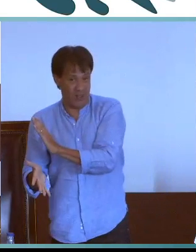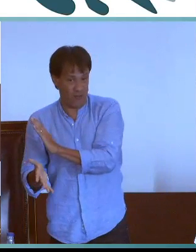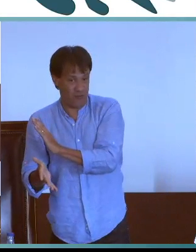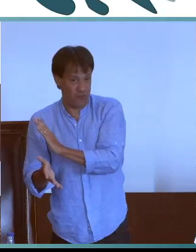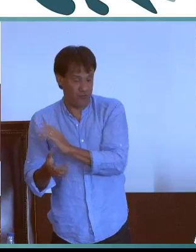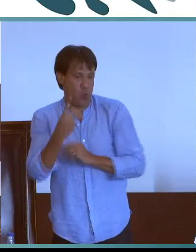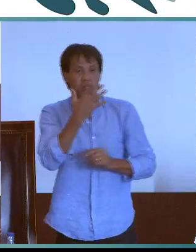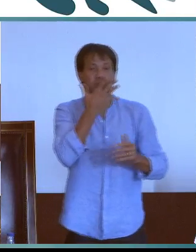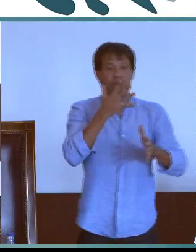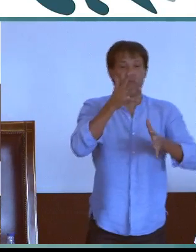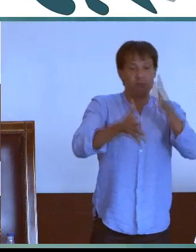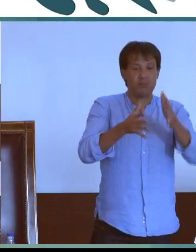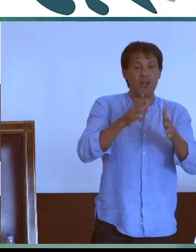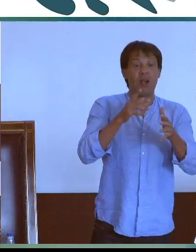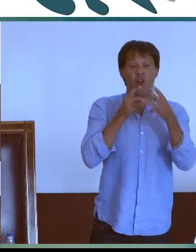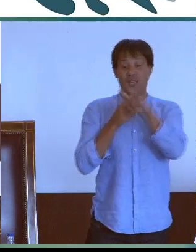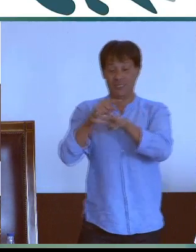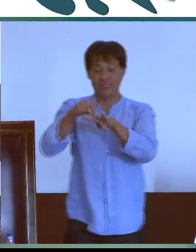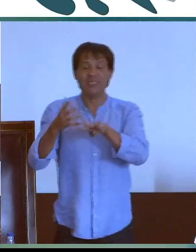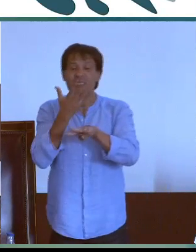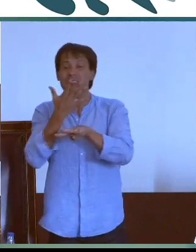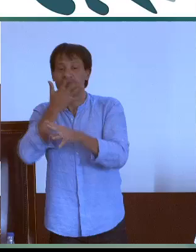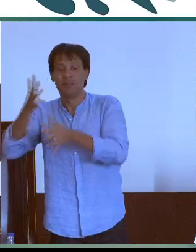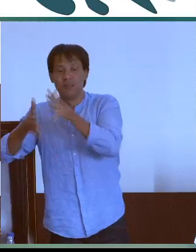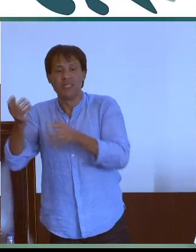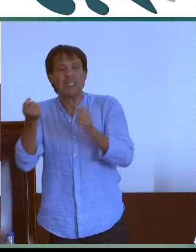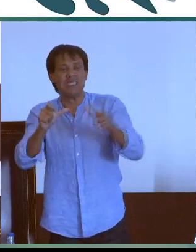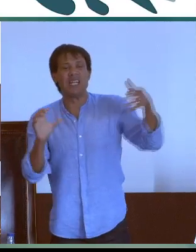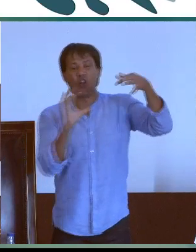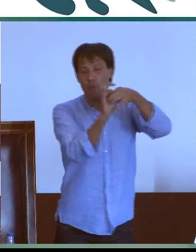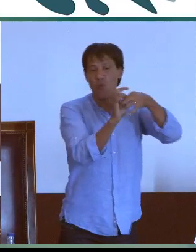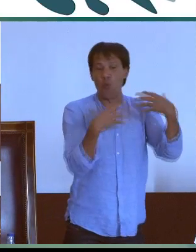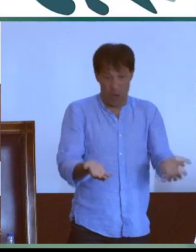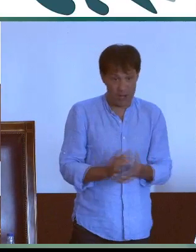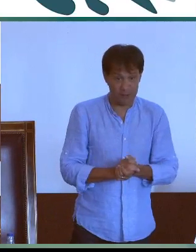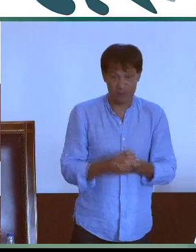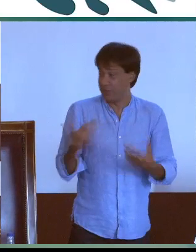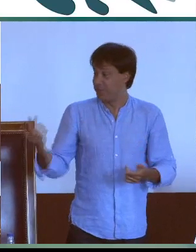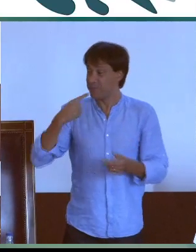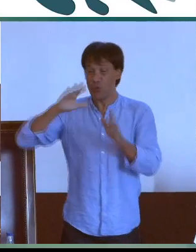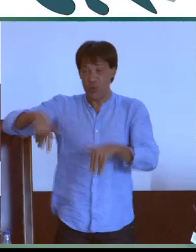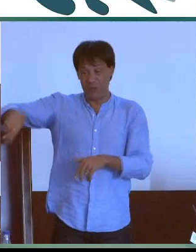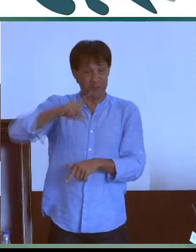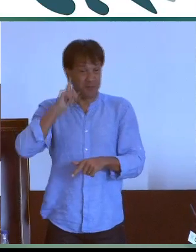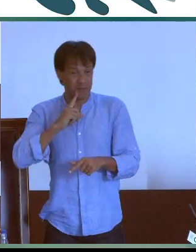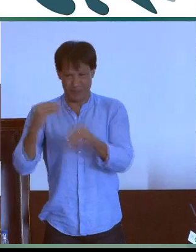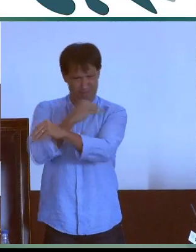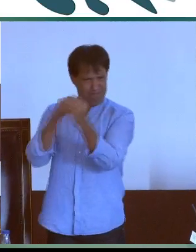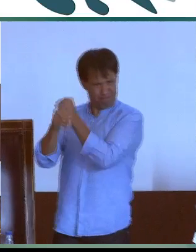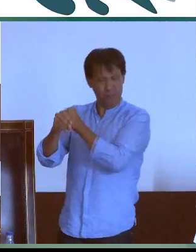y tenías que el vínculo hacerlo con el significado. ¿Vale? Se daban 3 signos y tenías que